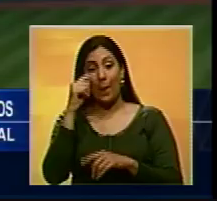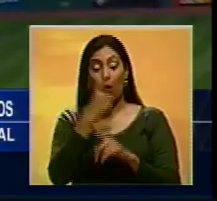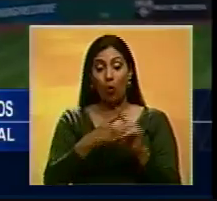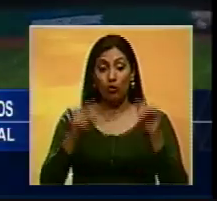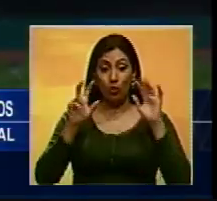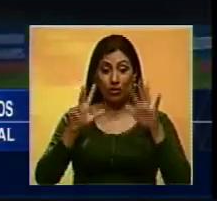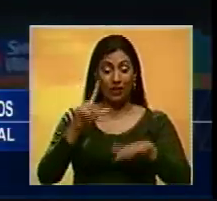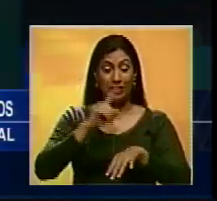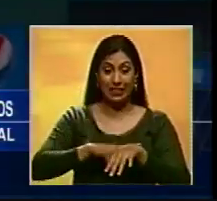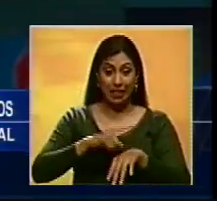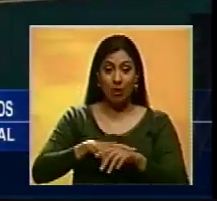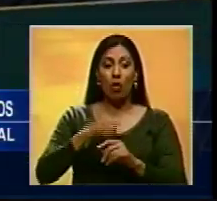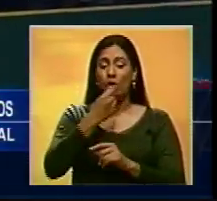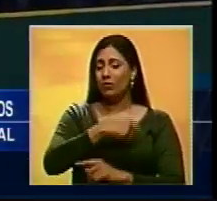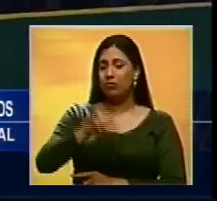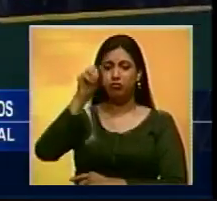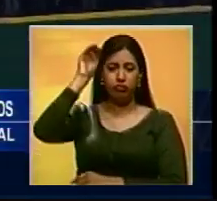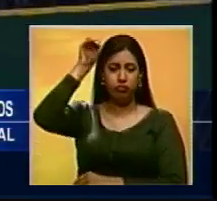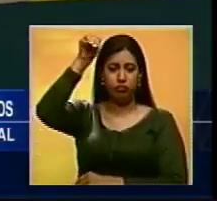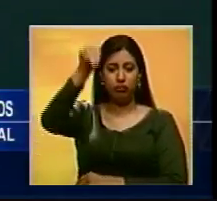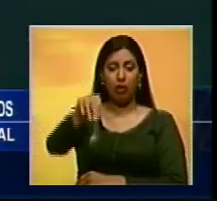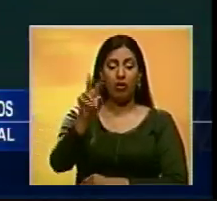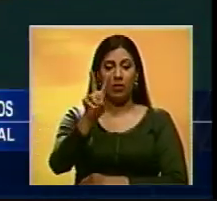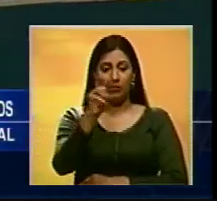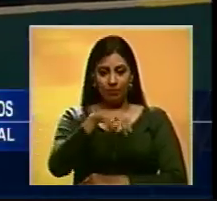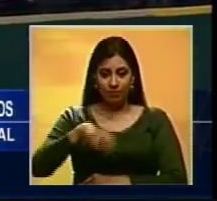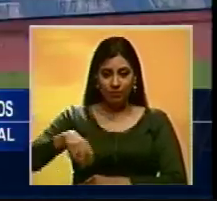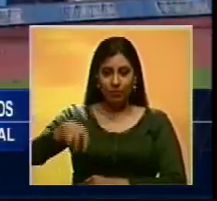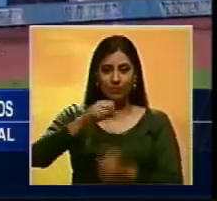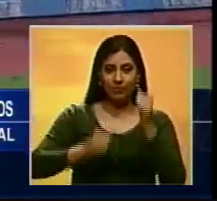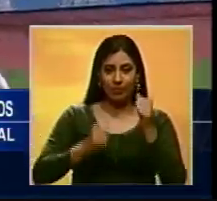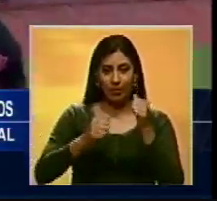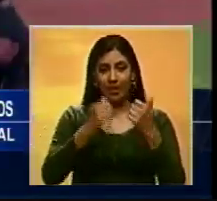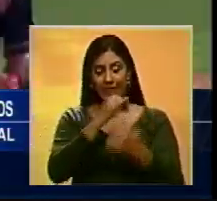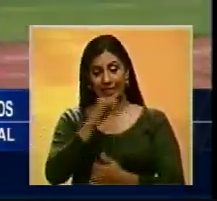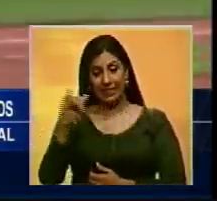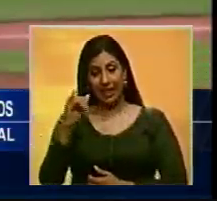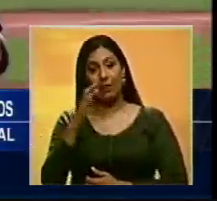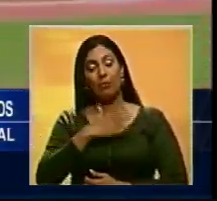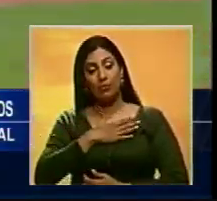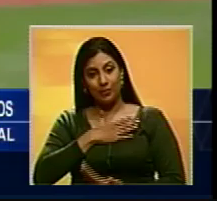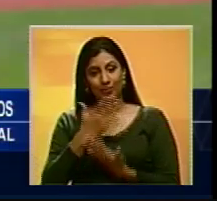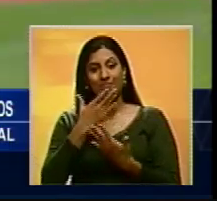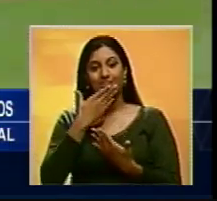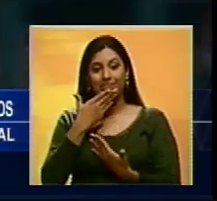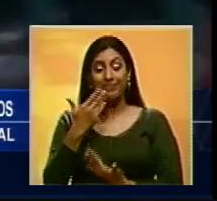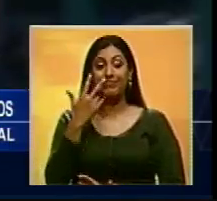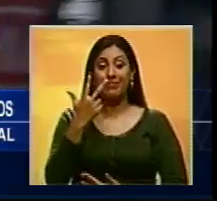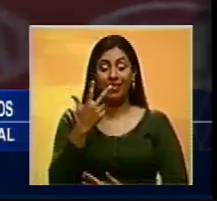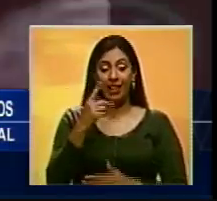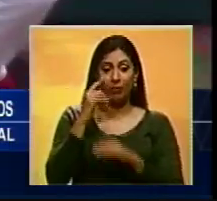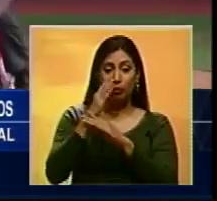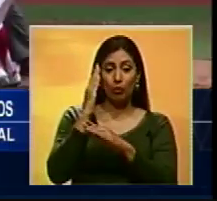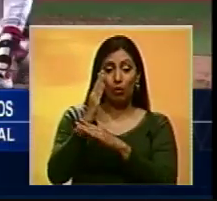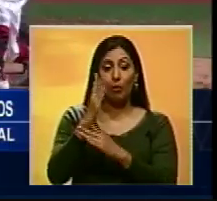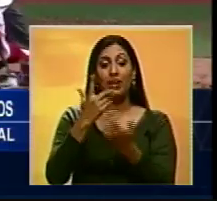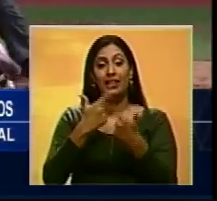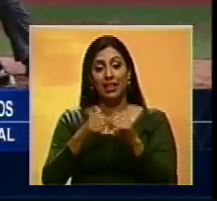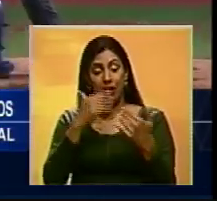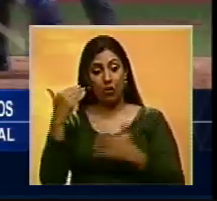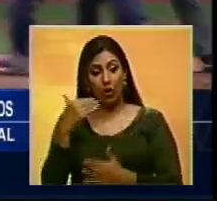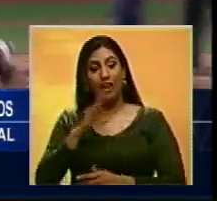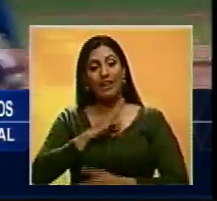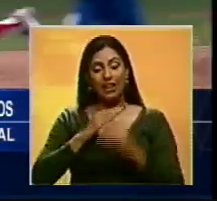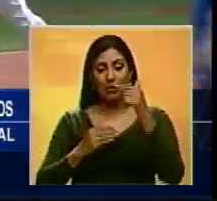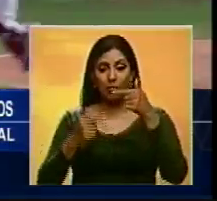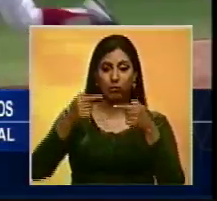octavo episodio, un jonrón de 2 carreras de Rajai Davis por la izquierda coronó un rally de 3 anotaciones con las que Cleveland igualó